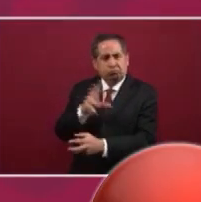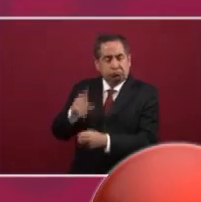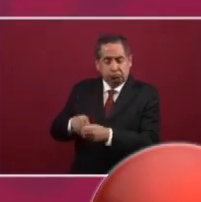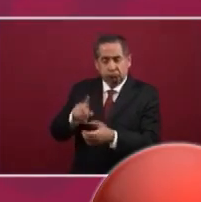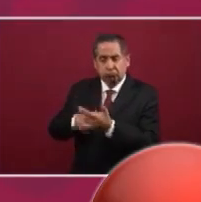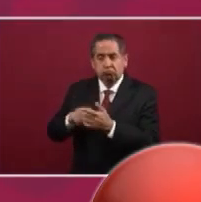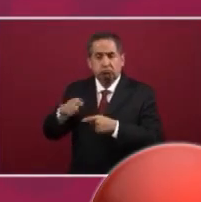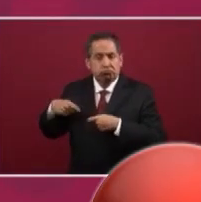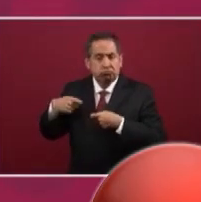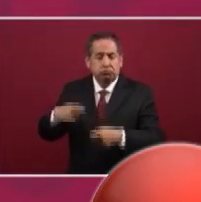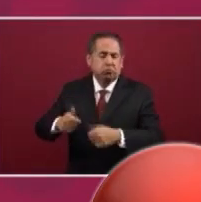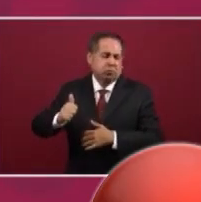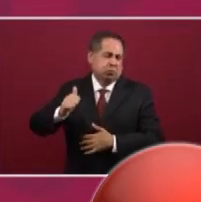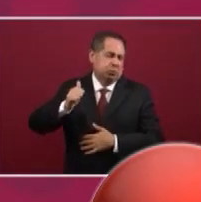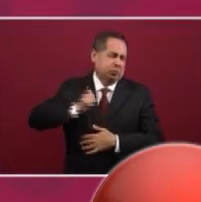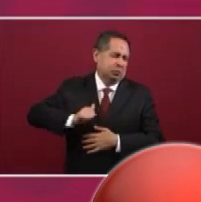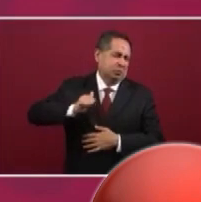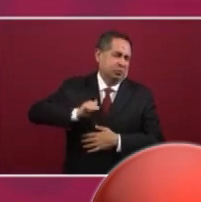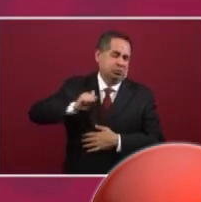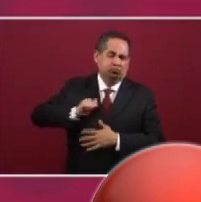con civilizaciones